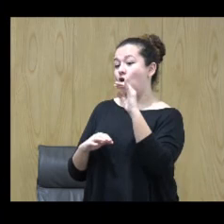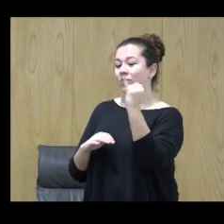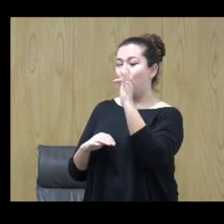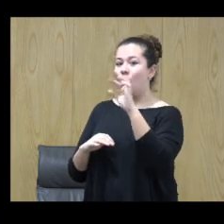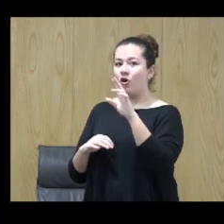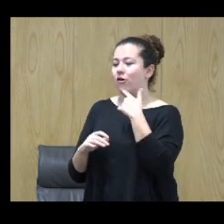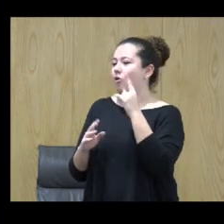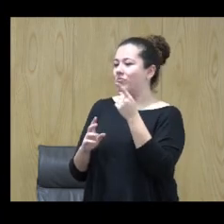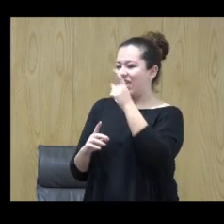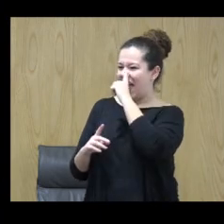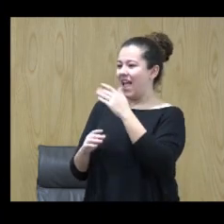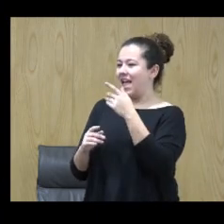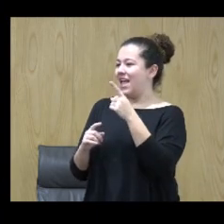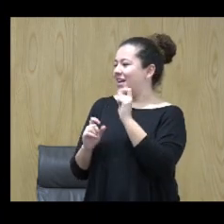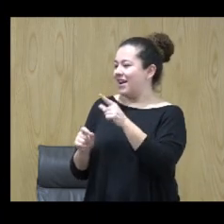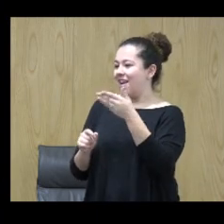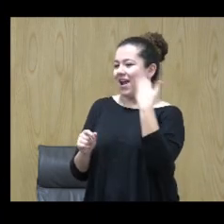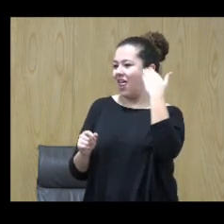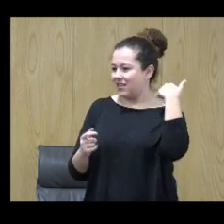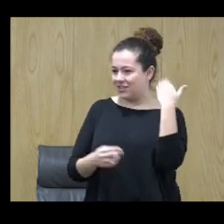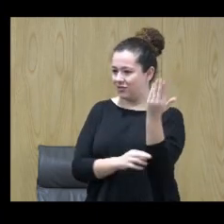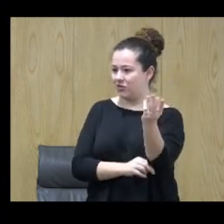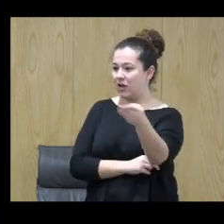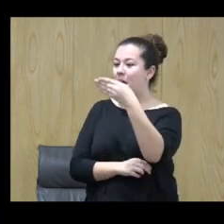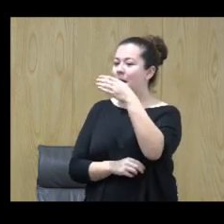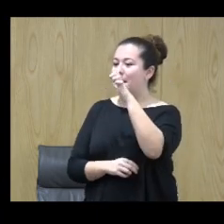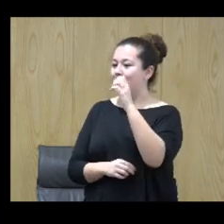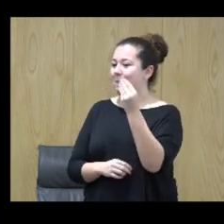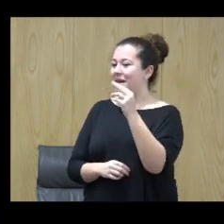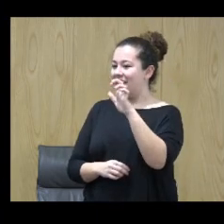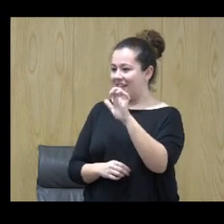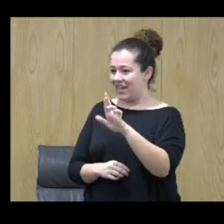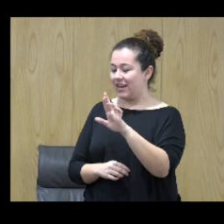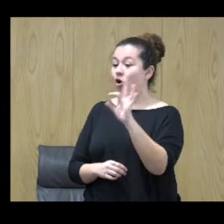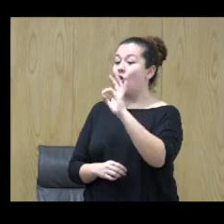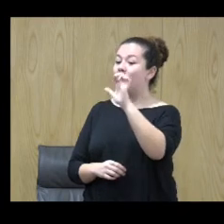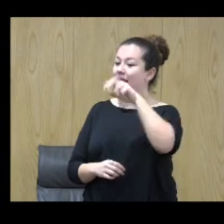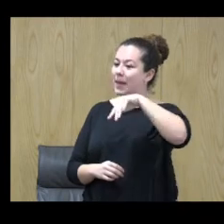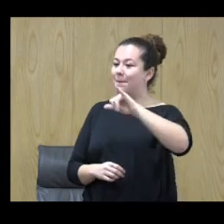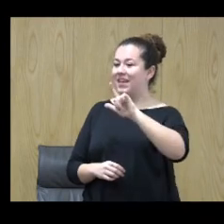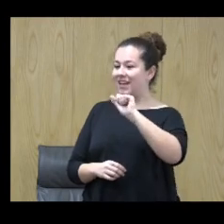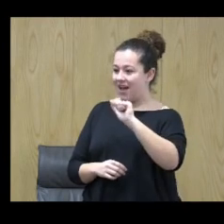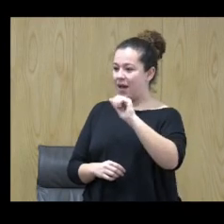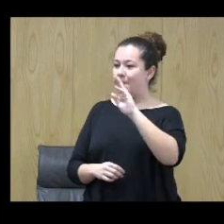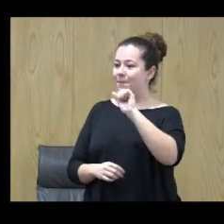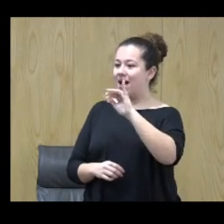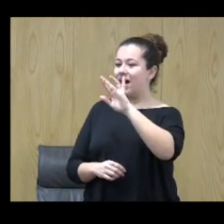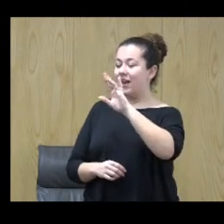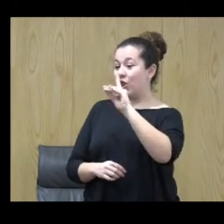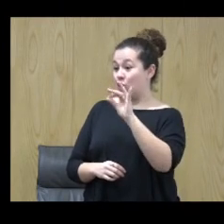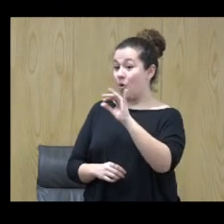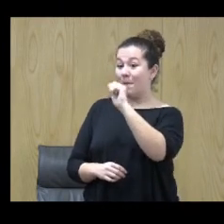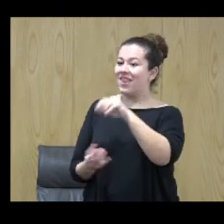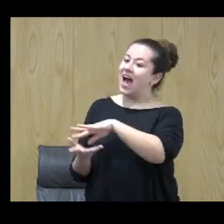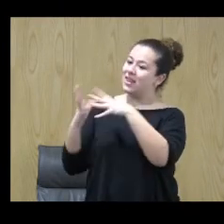clásicos también como de Becker o de Emilia Pardo Bazán adaptado. Y en